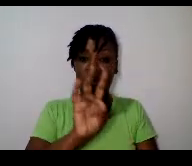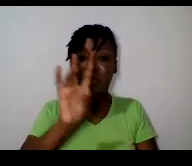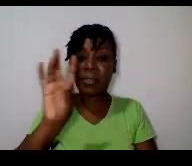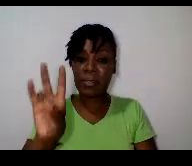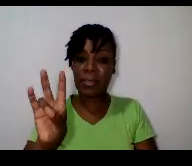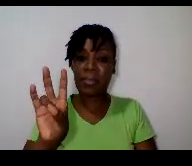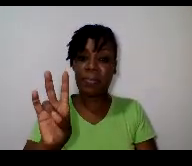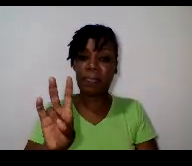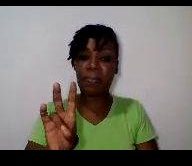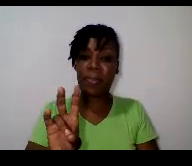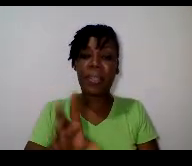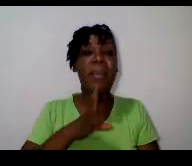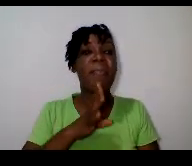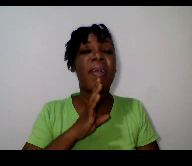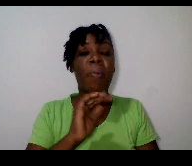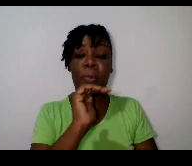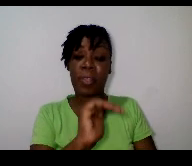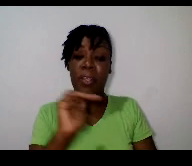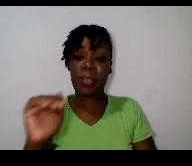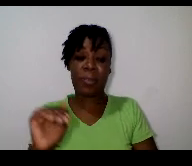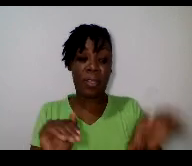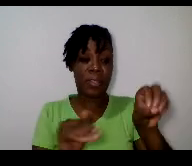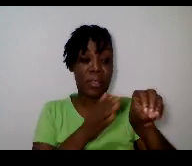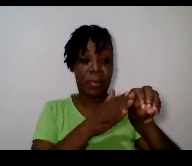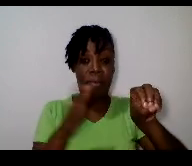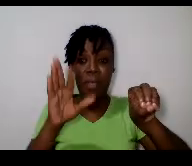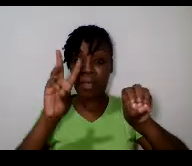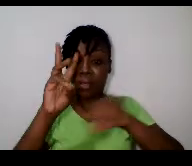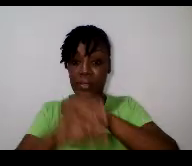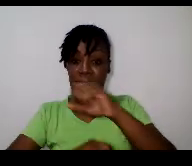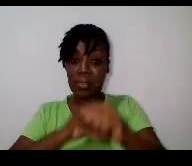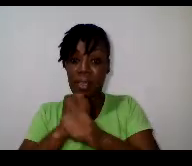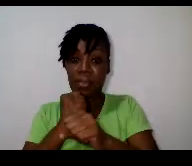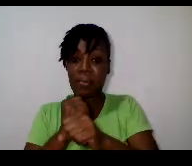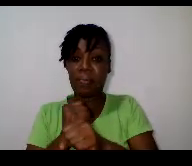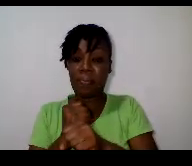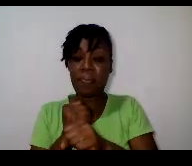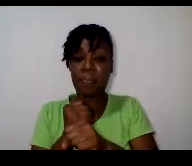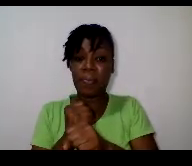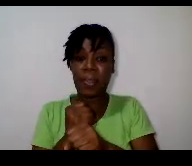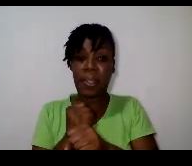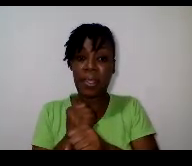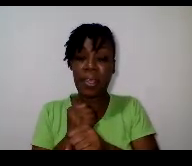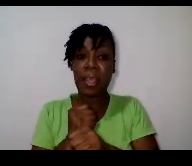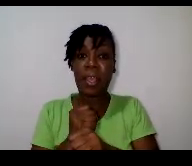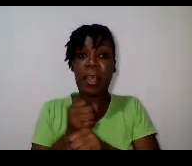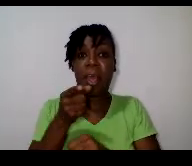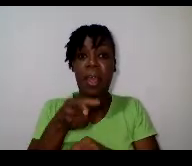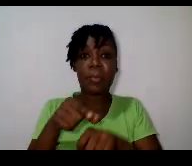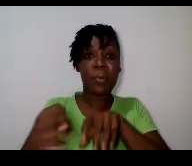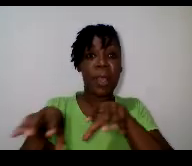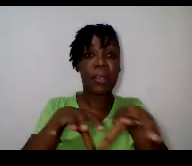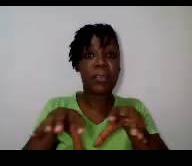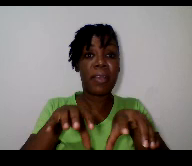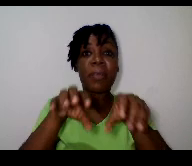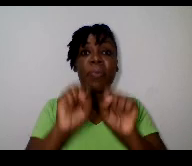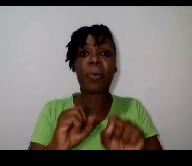hablando de niños entre 0 y 6 años, inclusive más, son actividades que podemos